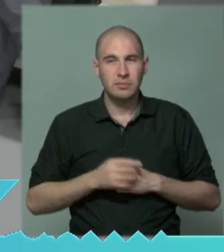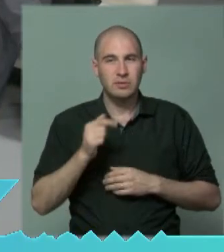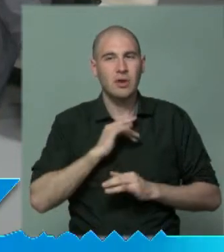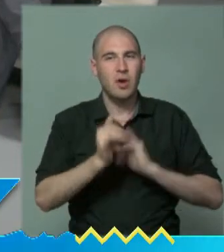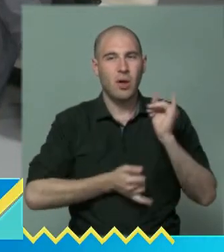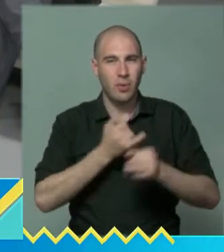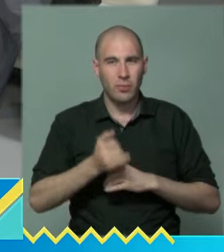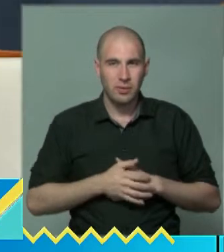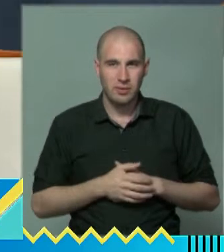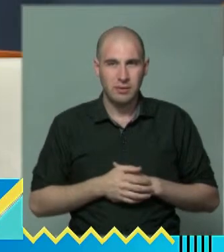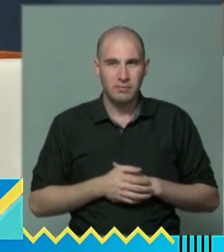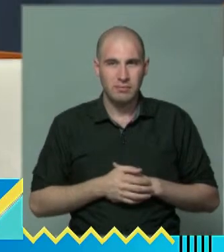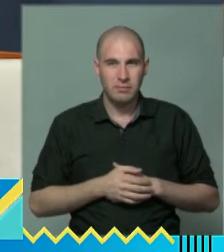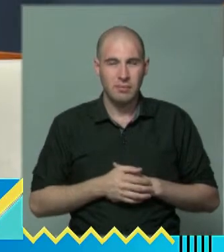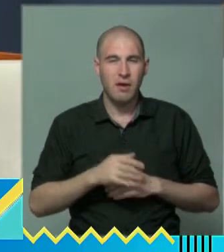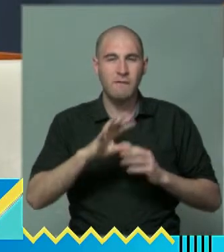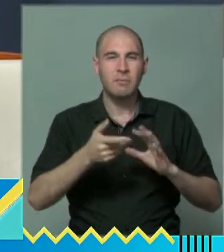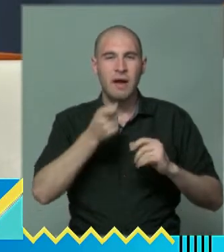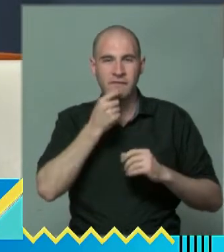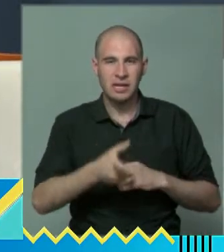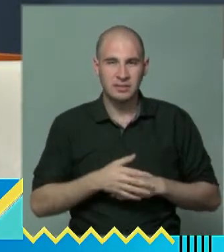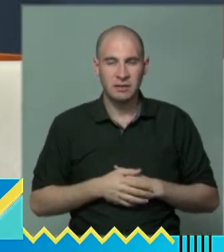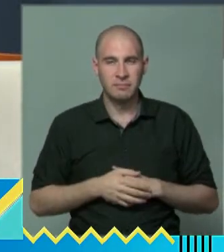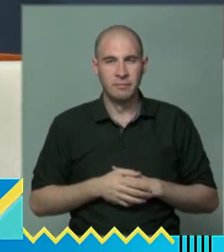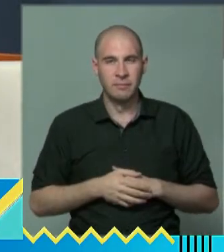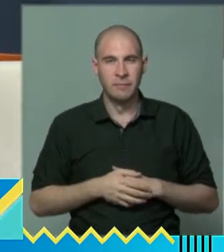explicar en sencillas palabras,